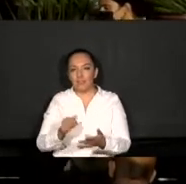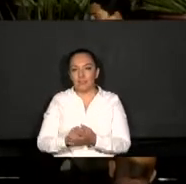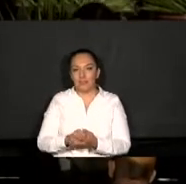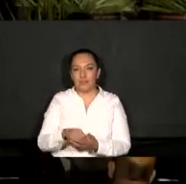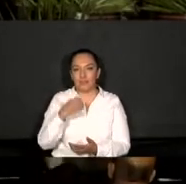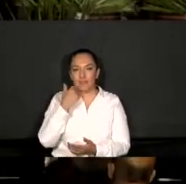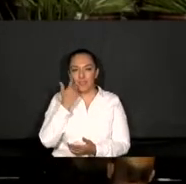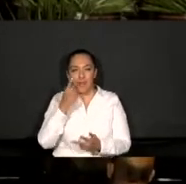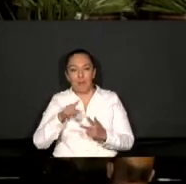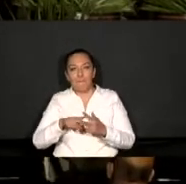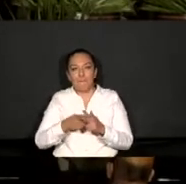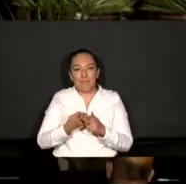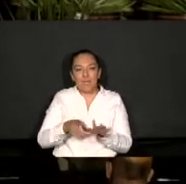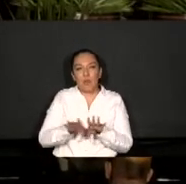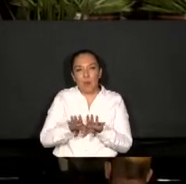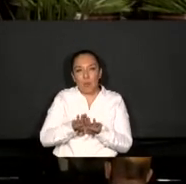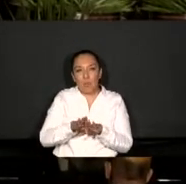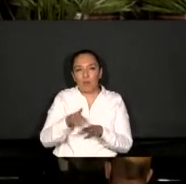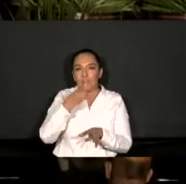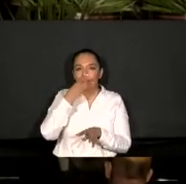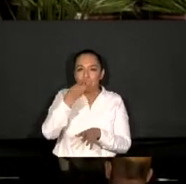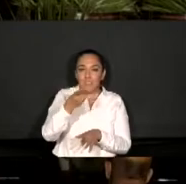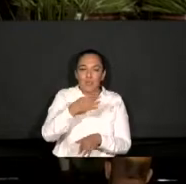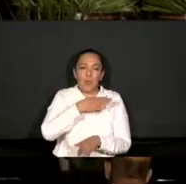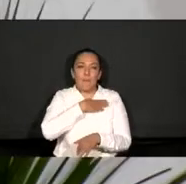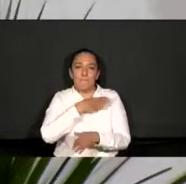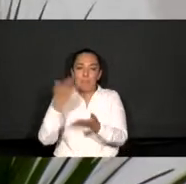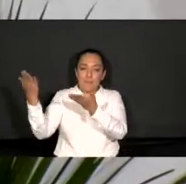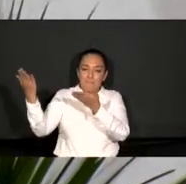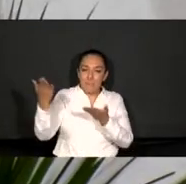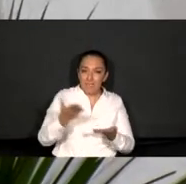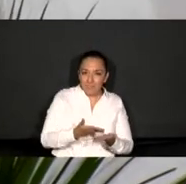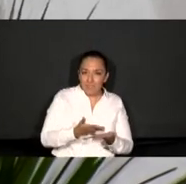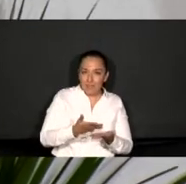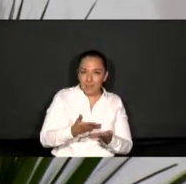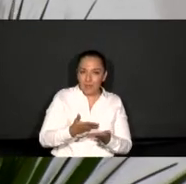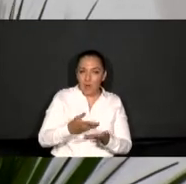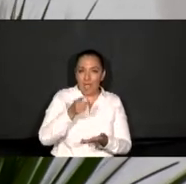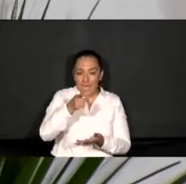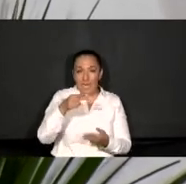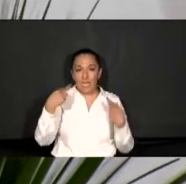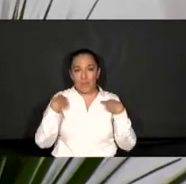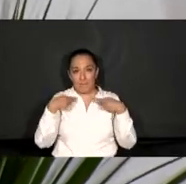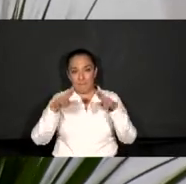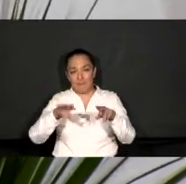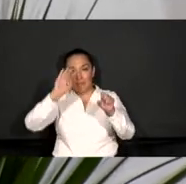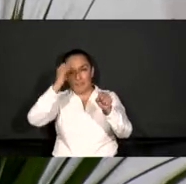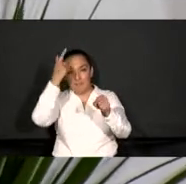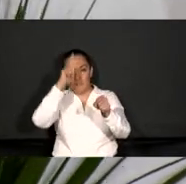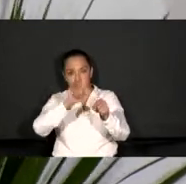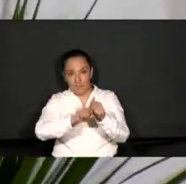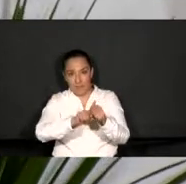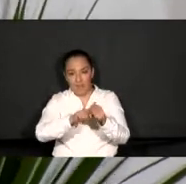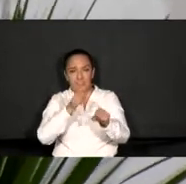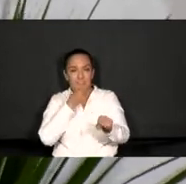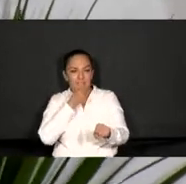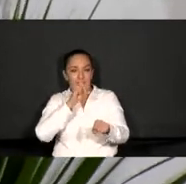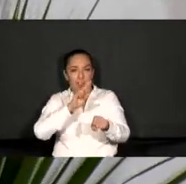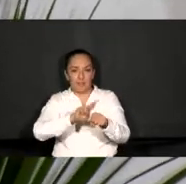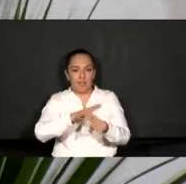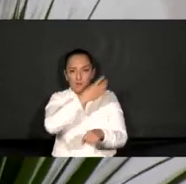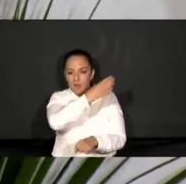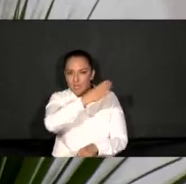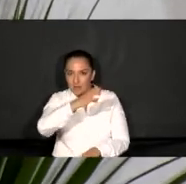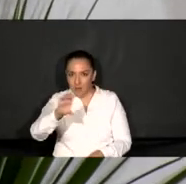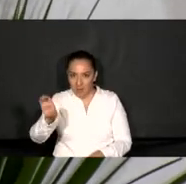quiero empezar bueno dándole la bienvenida y saludarlo al representante del gobierno federal, al secretario de Agricultura y Desarrollo